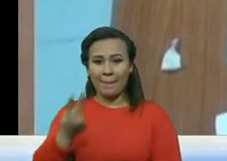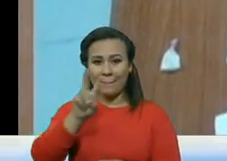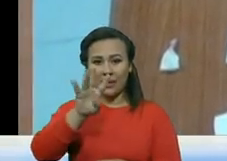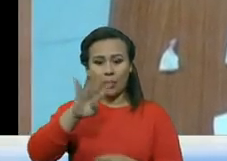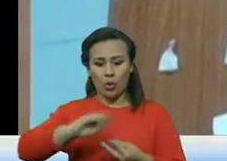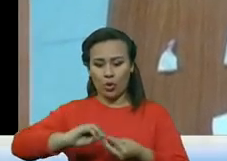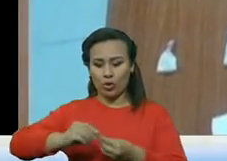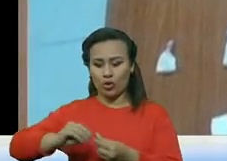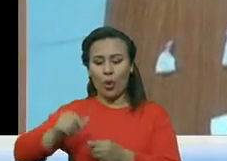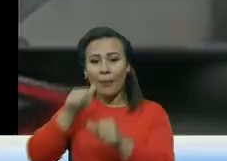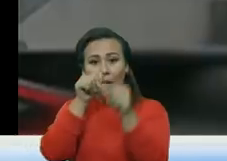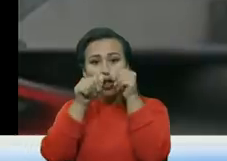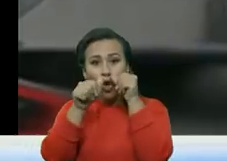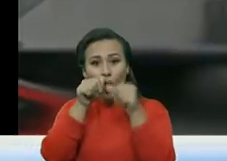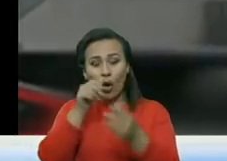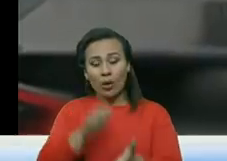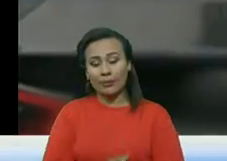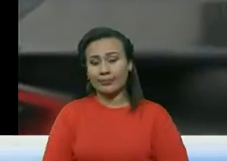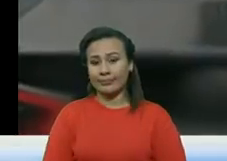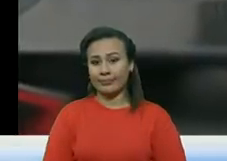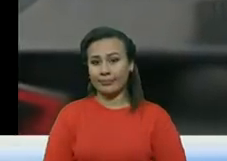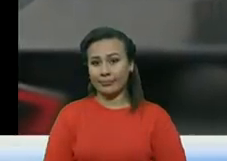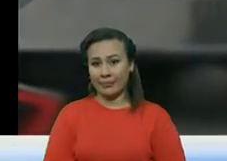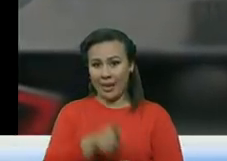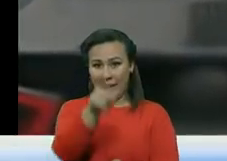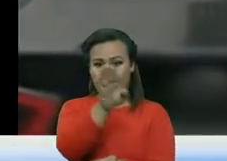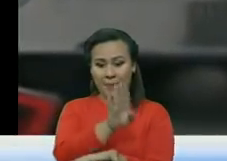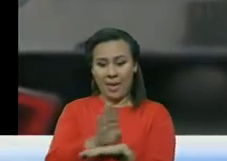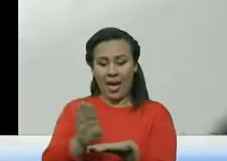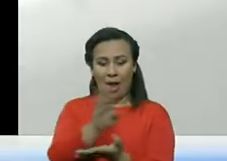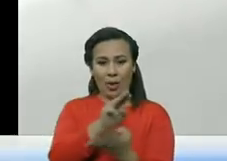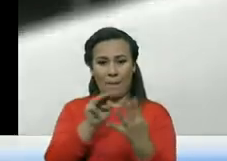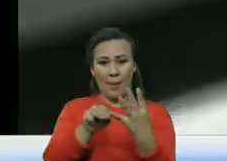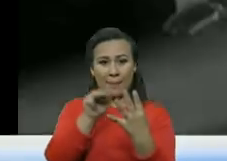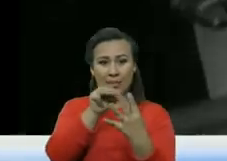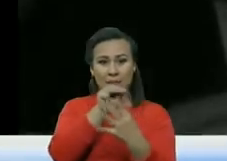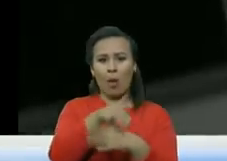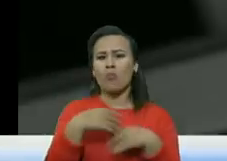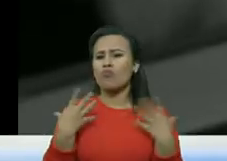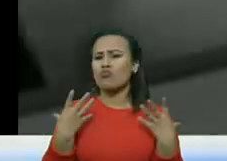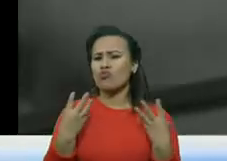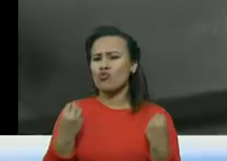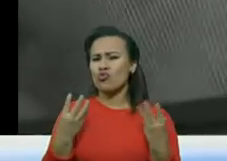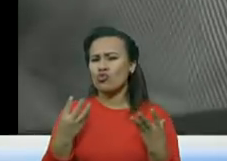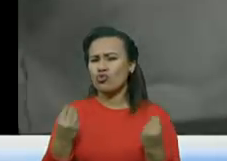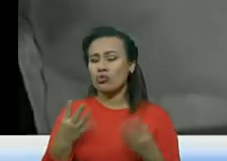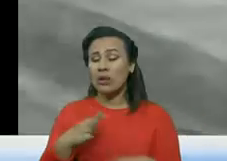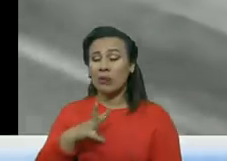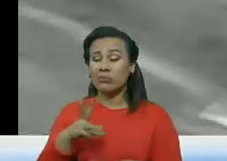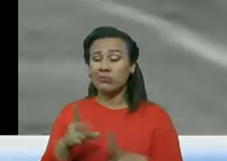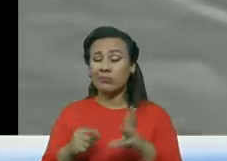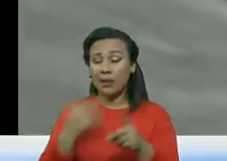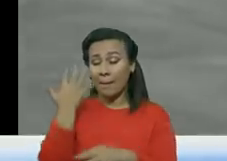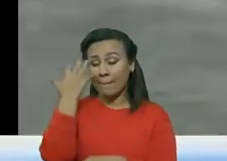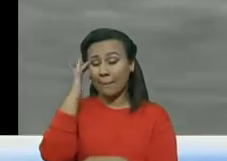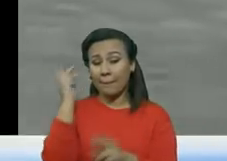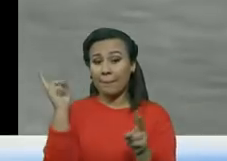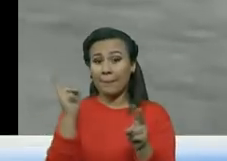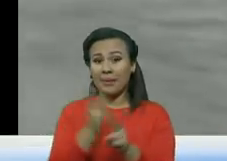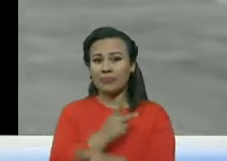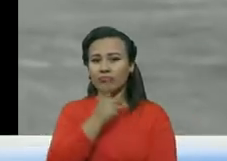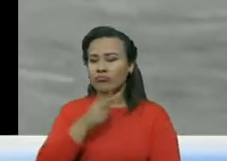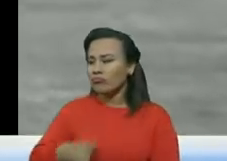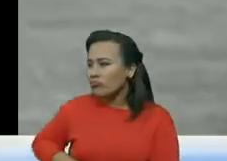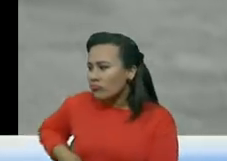24 sobres con droga. Y es que en este barrio de Guayaquil, dicen, la inseguridad prima.